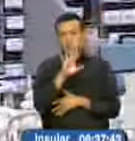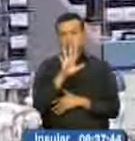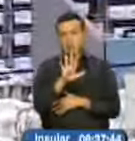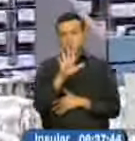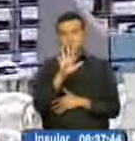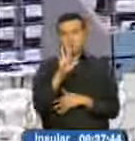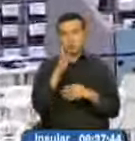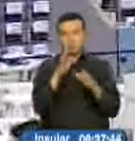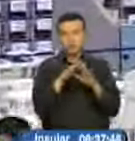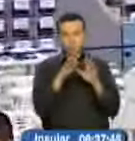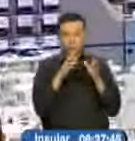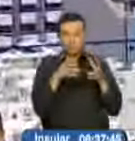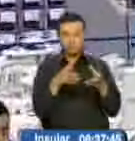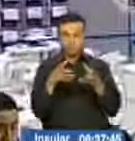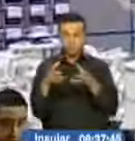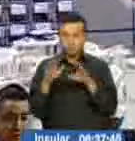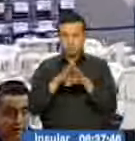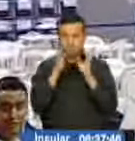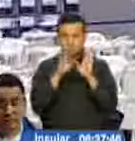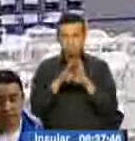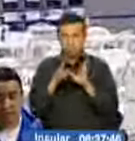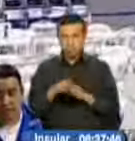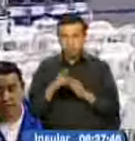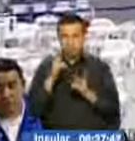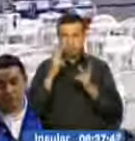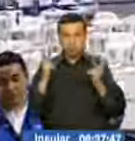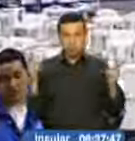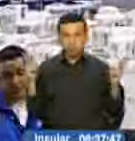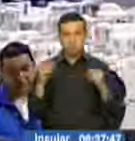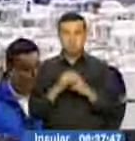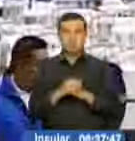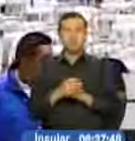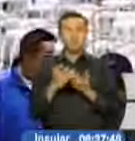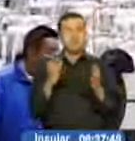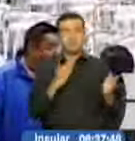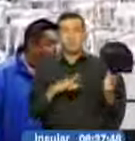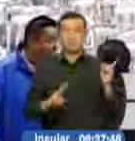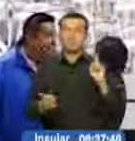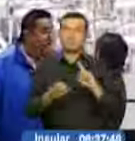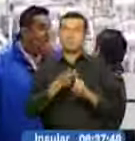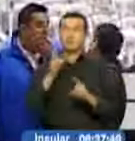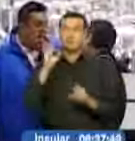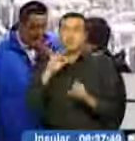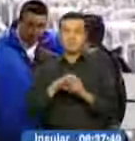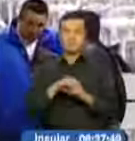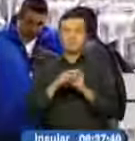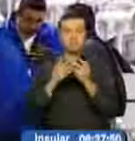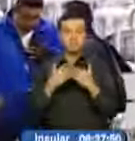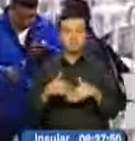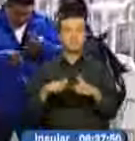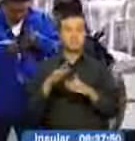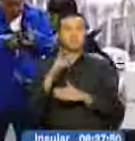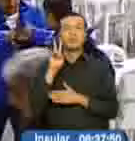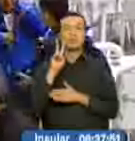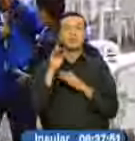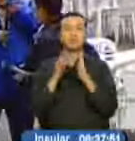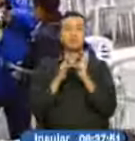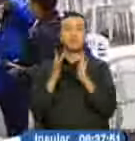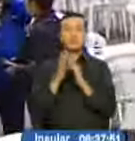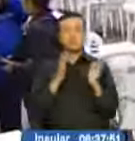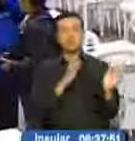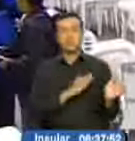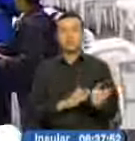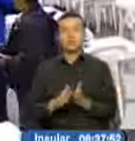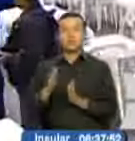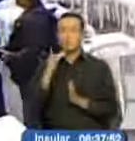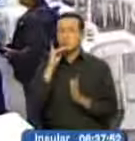3.865 kits electorales o actas únicas del balotaje o de la segunda vuelta que se realizó el 2 de abril y que fueron